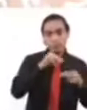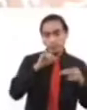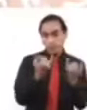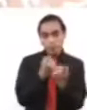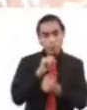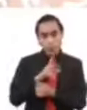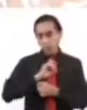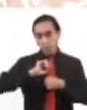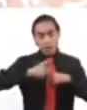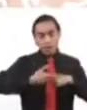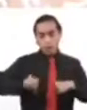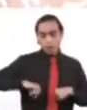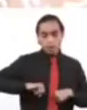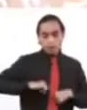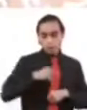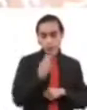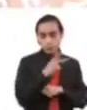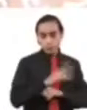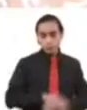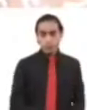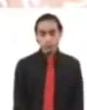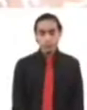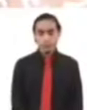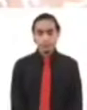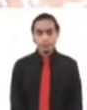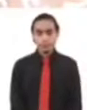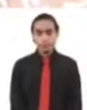hay que decirlo por intereses entonces